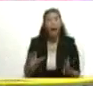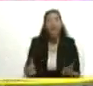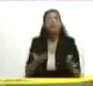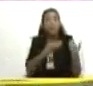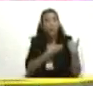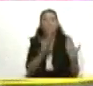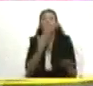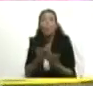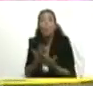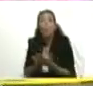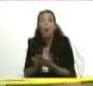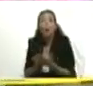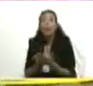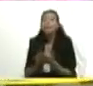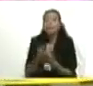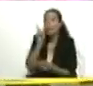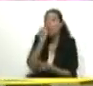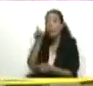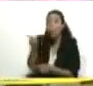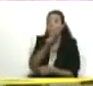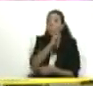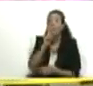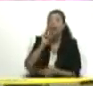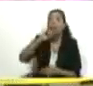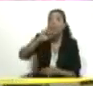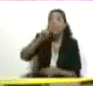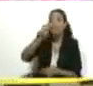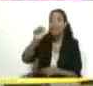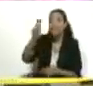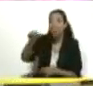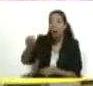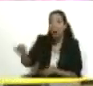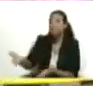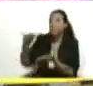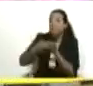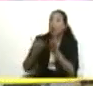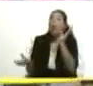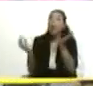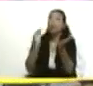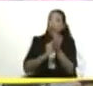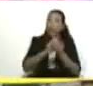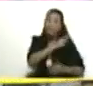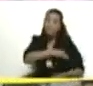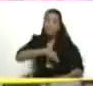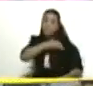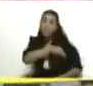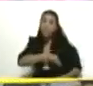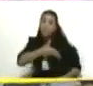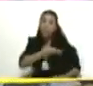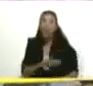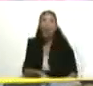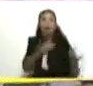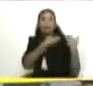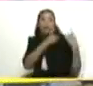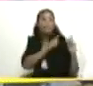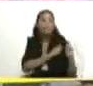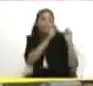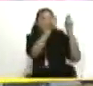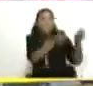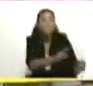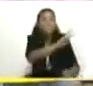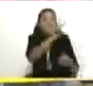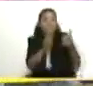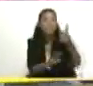asumo la propuesta de Iván Pérez Rossi y de Pacheco y vamos a estructurarla. Encargo al